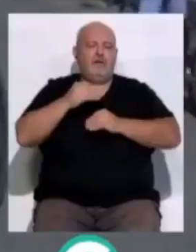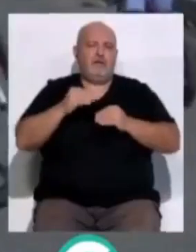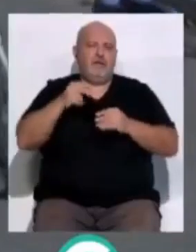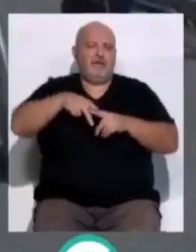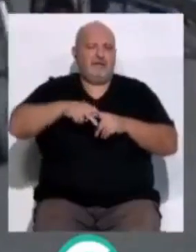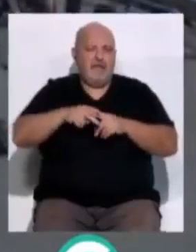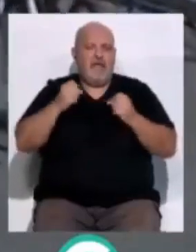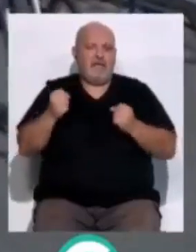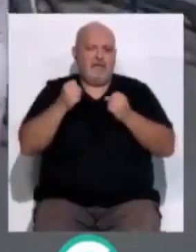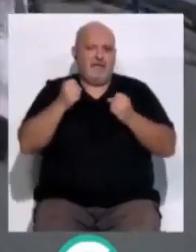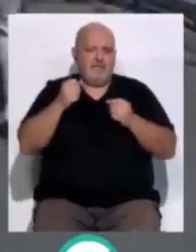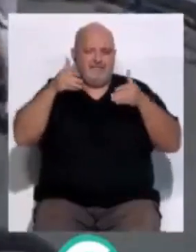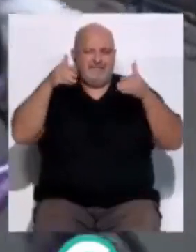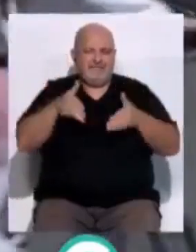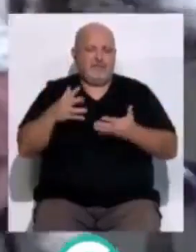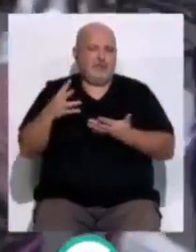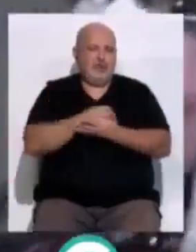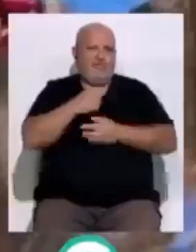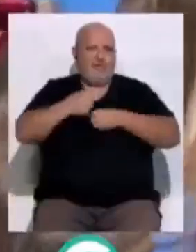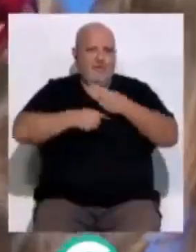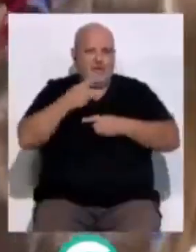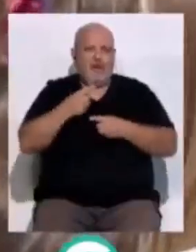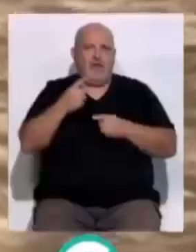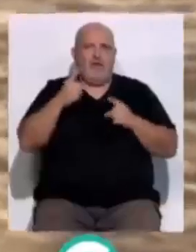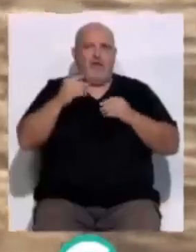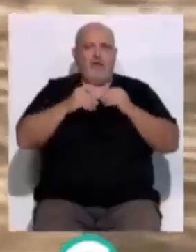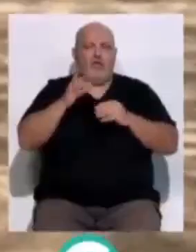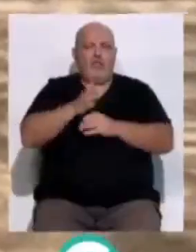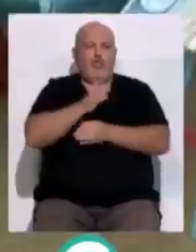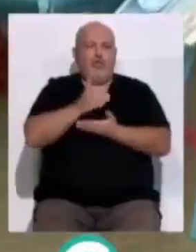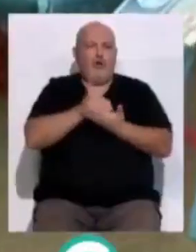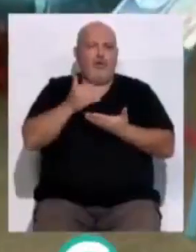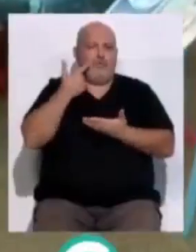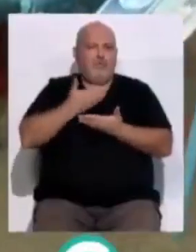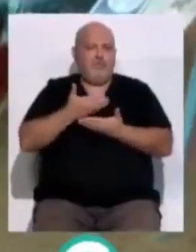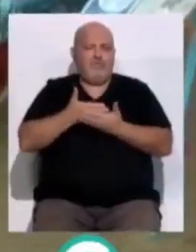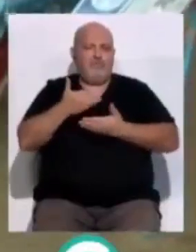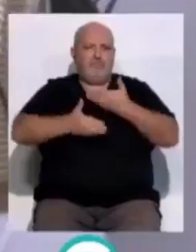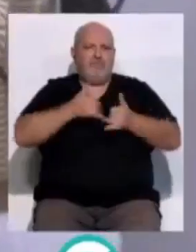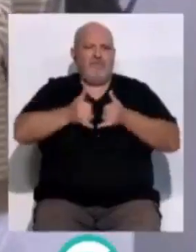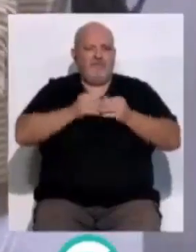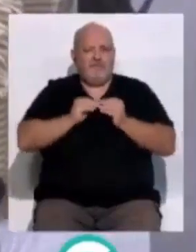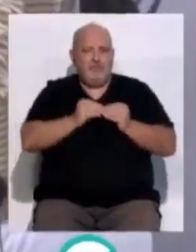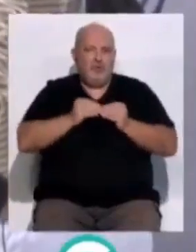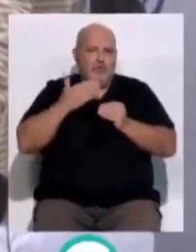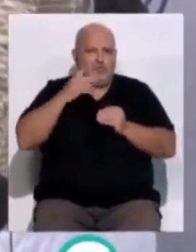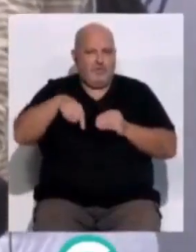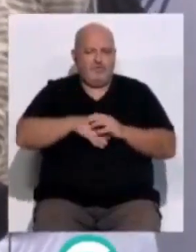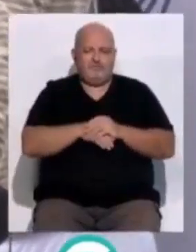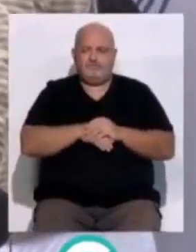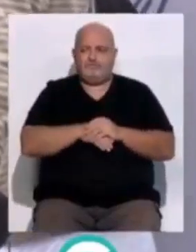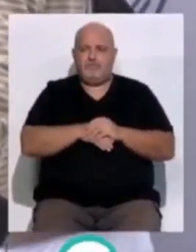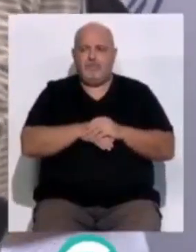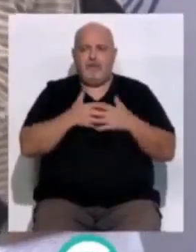de talleres y actividades enfocadas a toda la familia, además de colocarse zonas de comprobación y puesta a punto de bicicletas. De